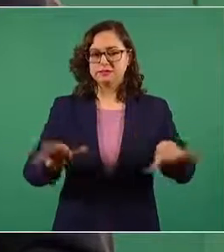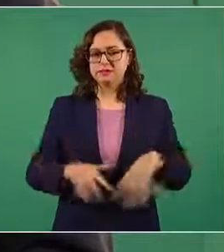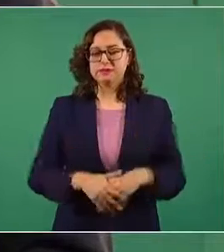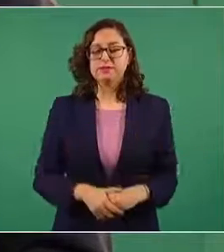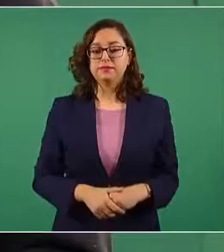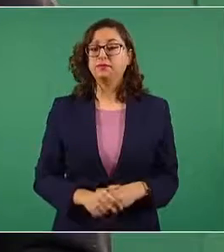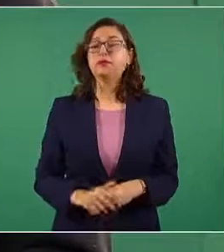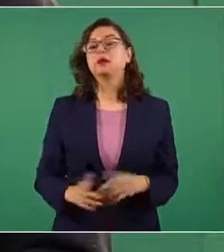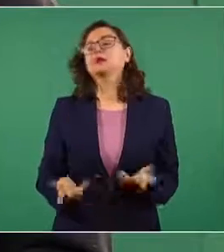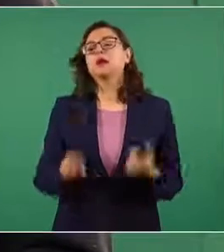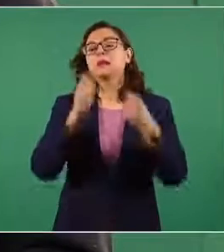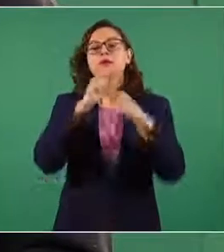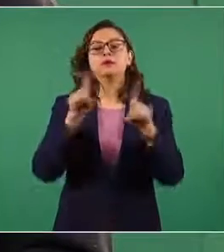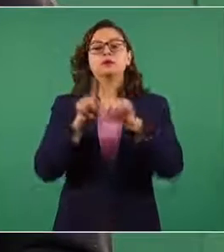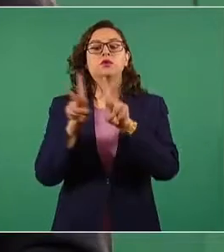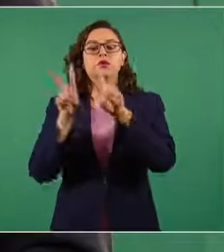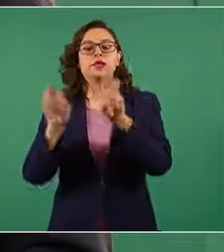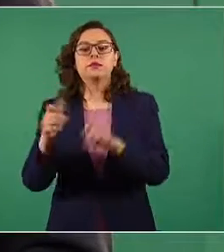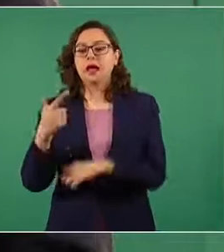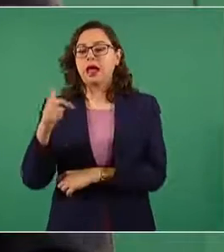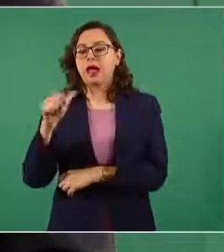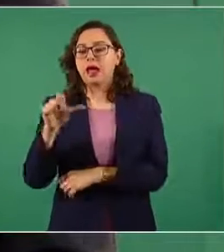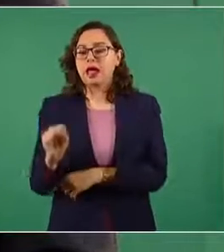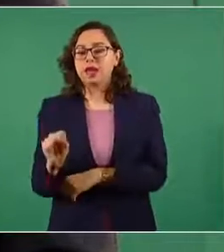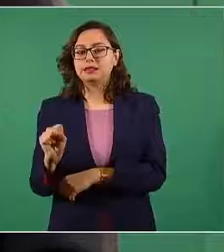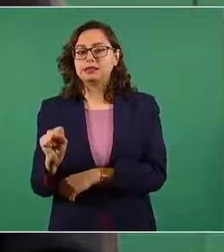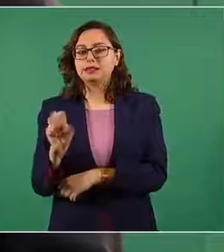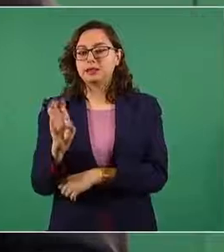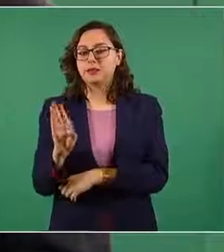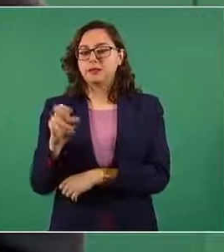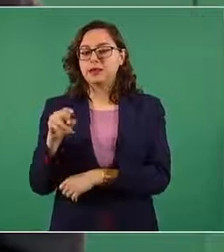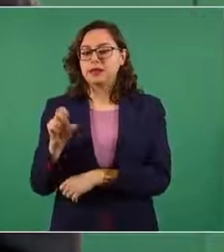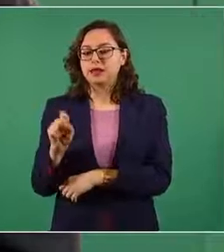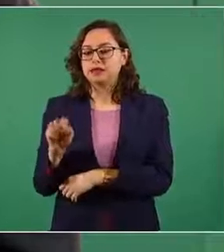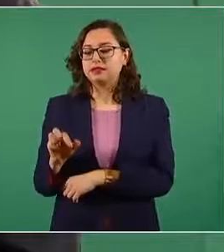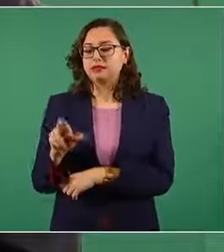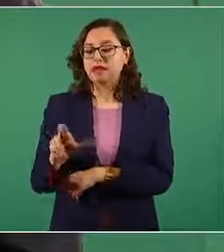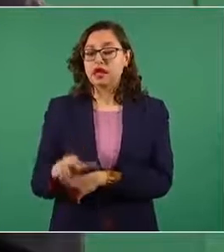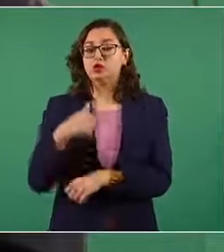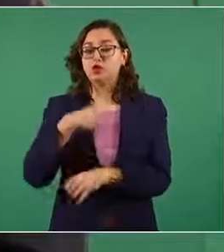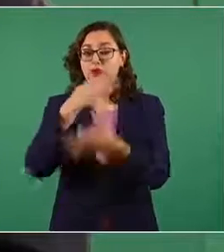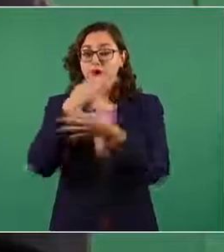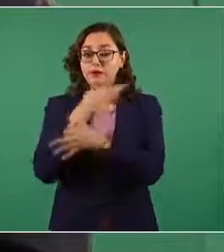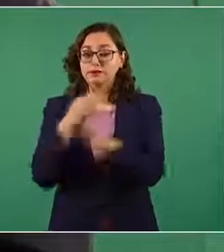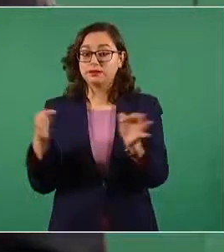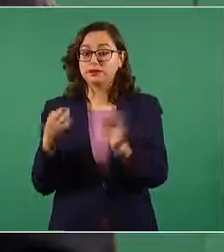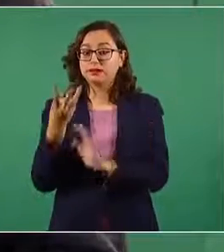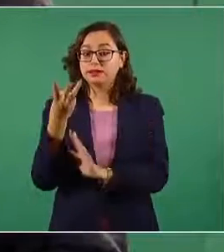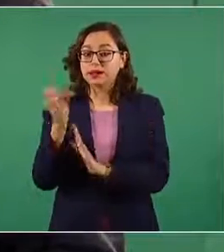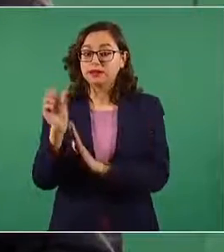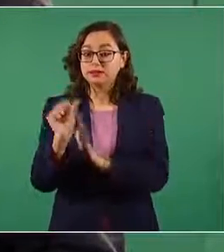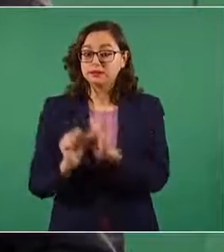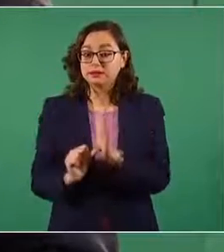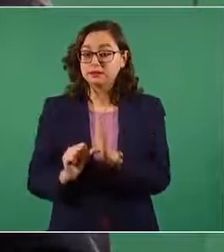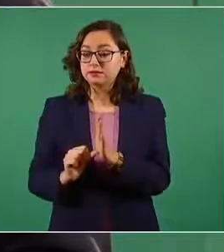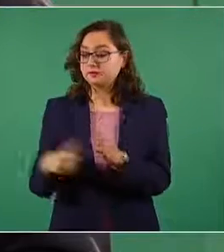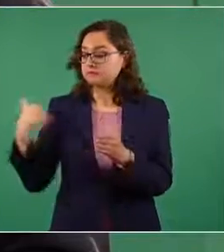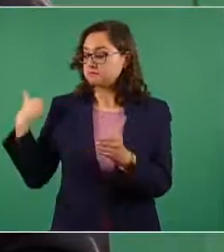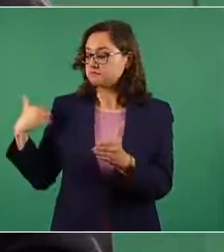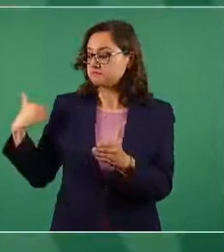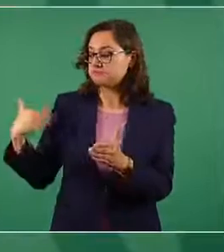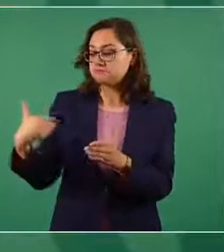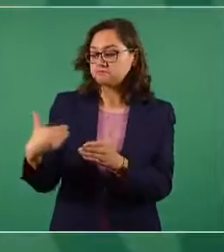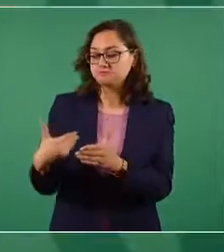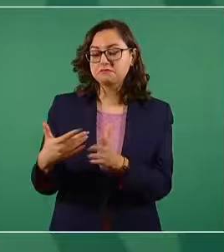Dije 3 meses, ya han transcurrido como 1 mes y medio. Creo que antes de 3 meses ya